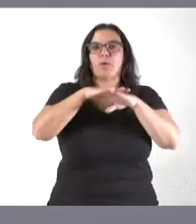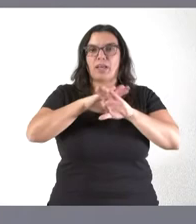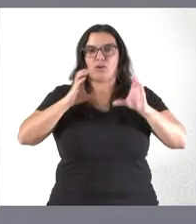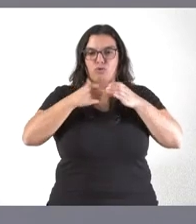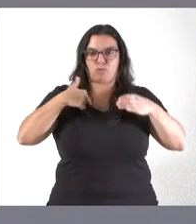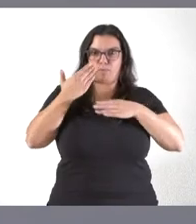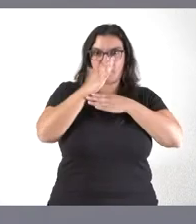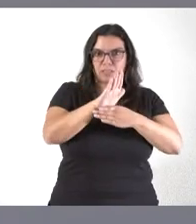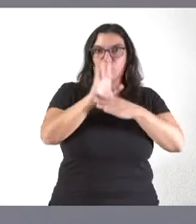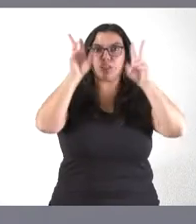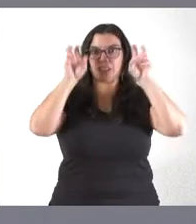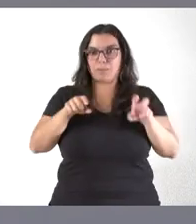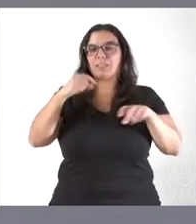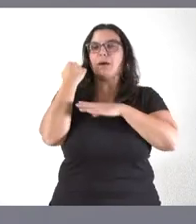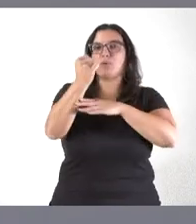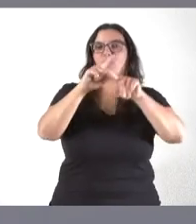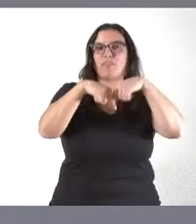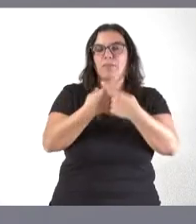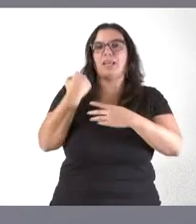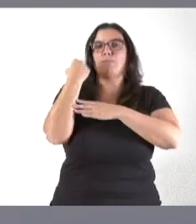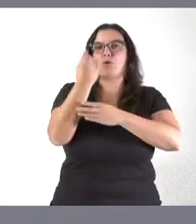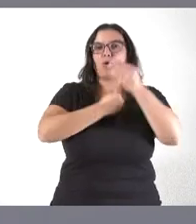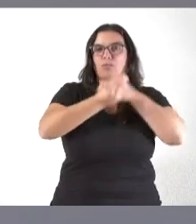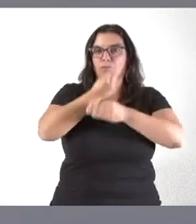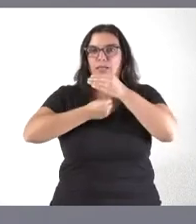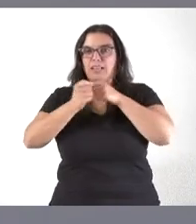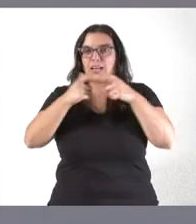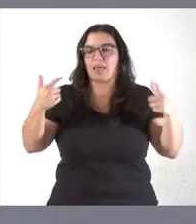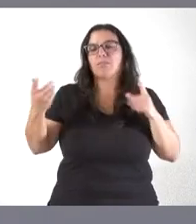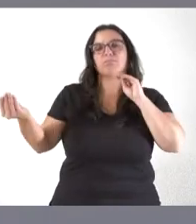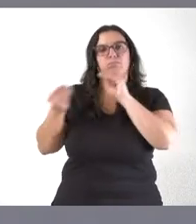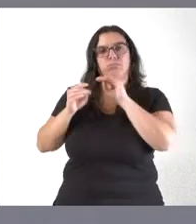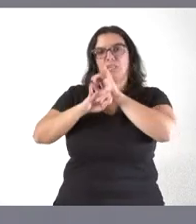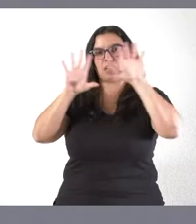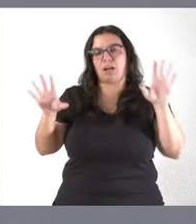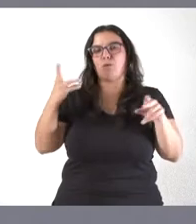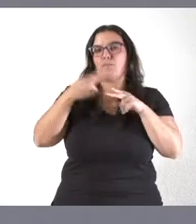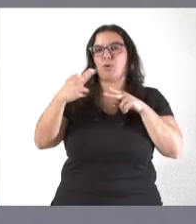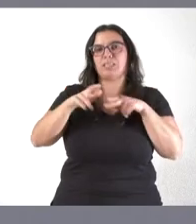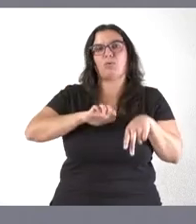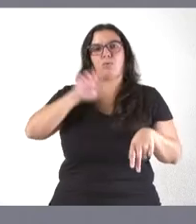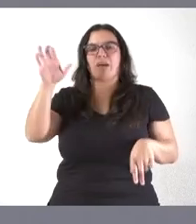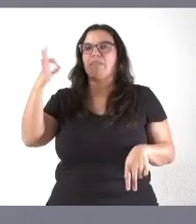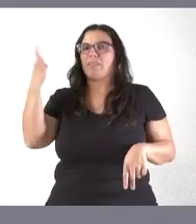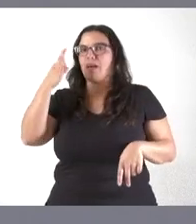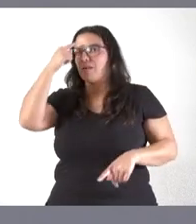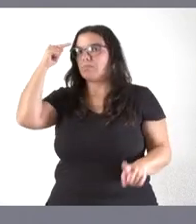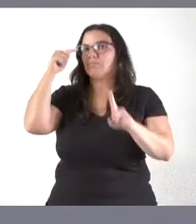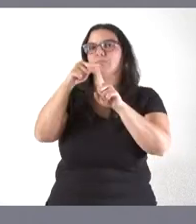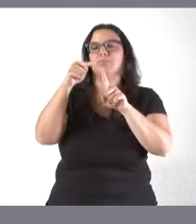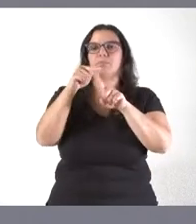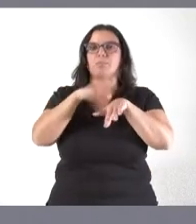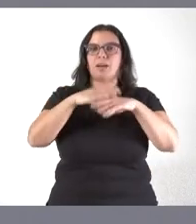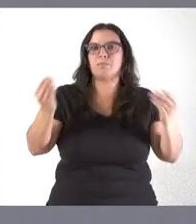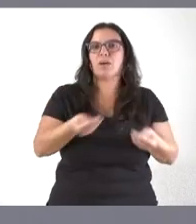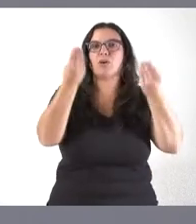concreto de apoyo a la familia apoyo a la natalidad estamos muy de acuerdo en que la política europea tiene que orientarse hacia todo